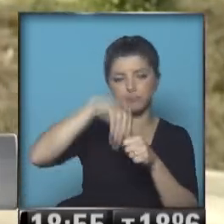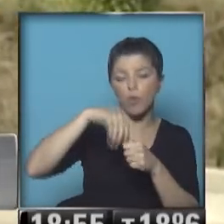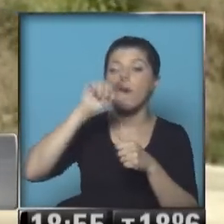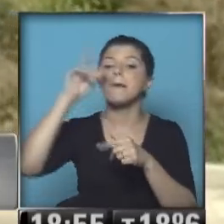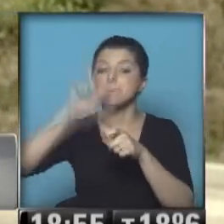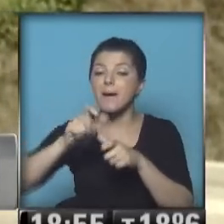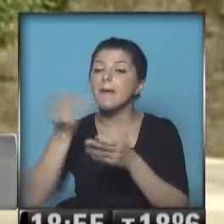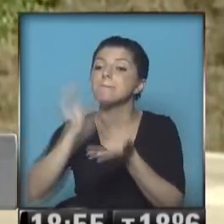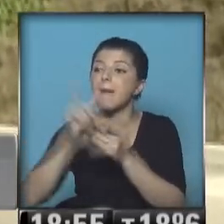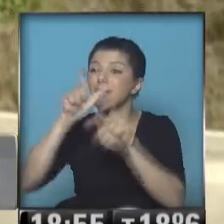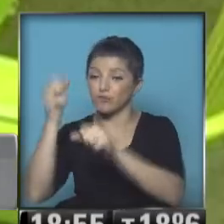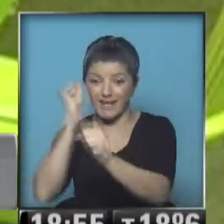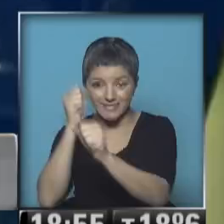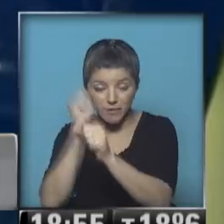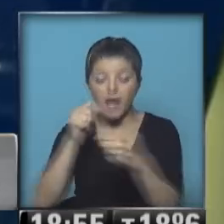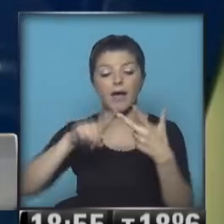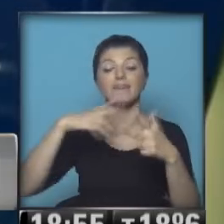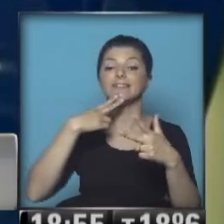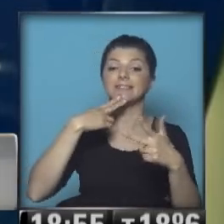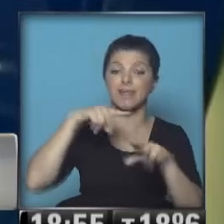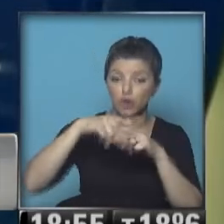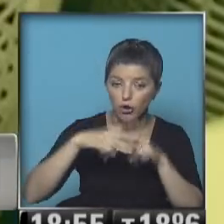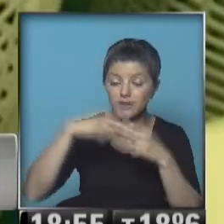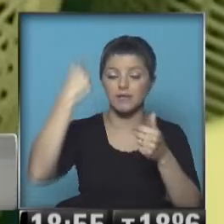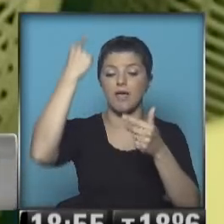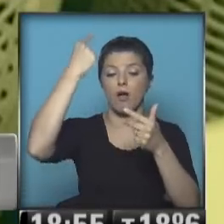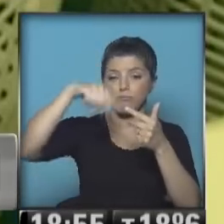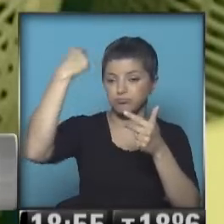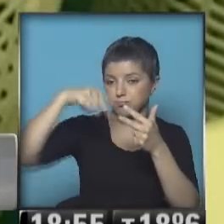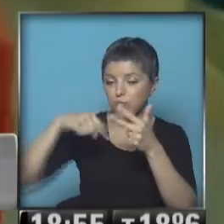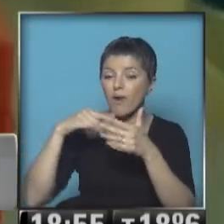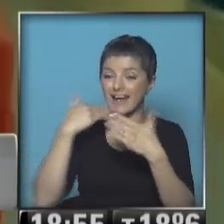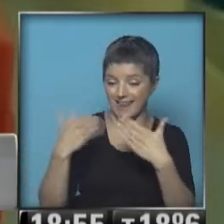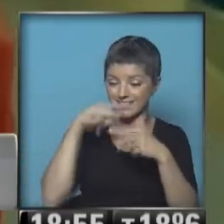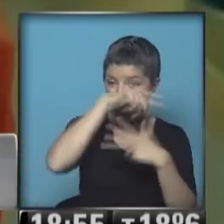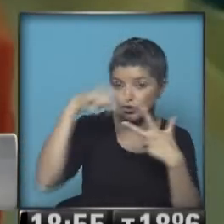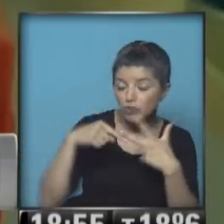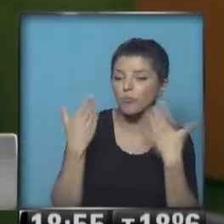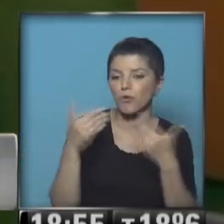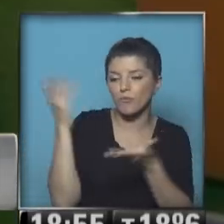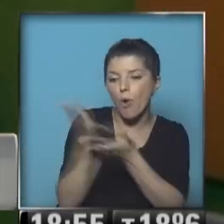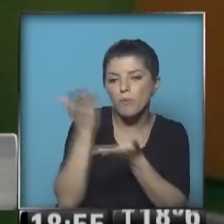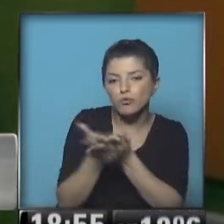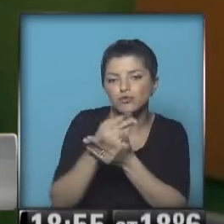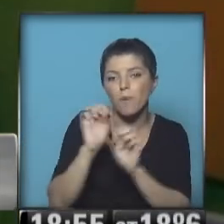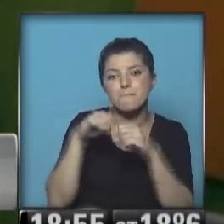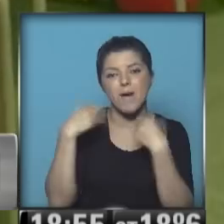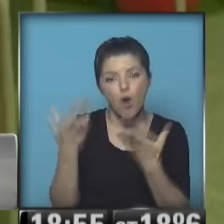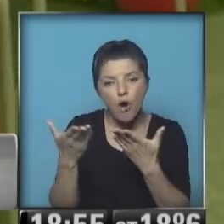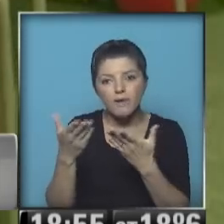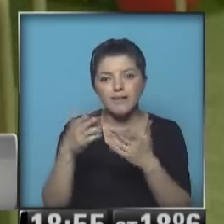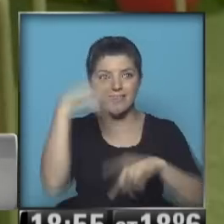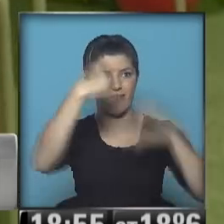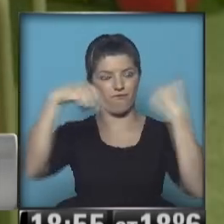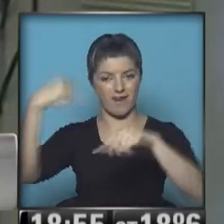colaboradores, tecnología, pudimos lograr una mayor cantidad de productos, una mayor variedad.